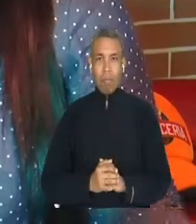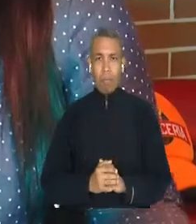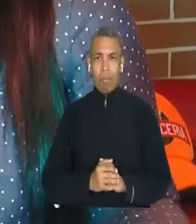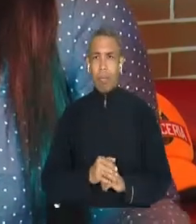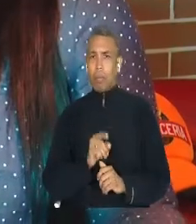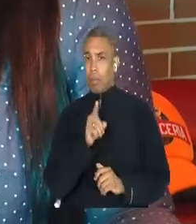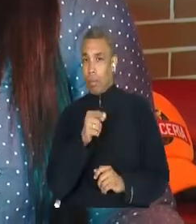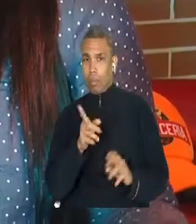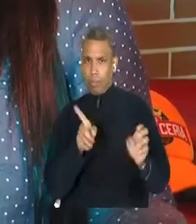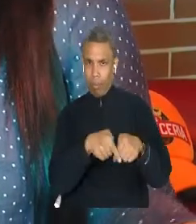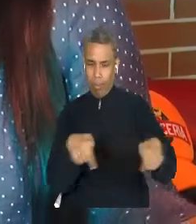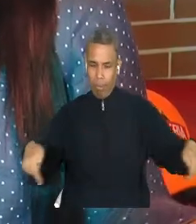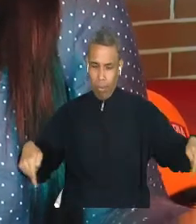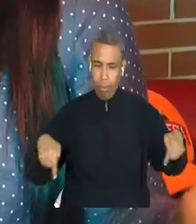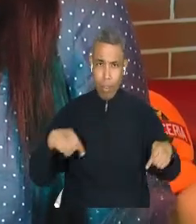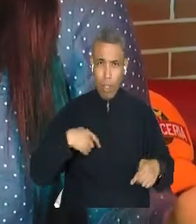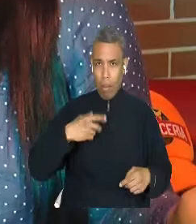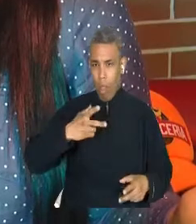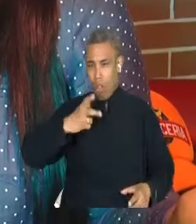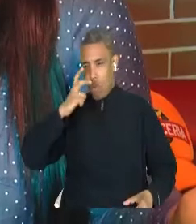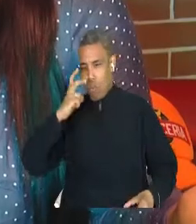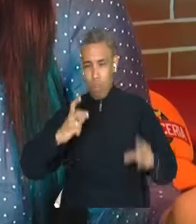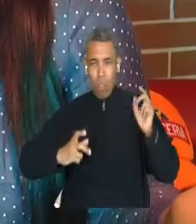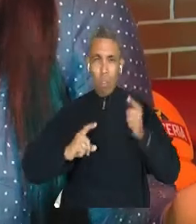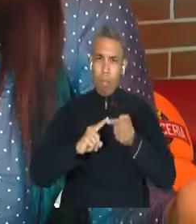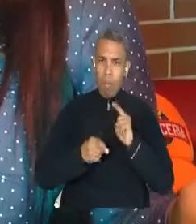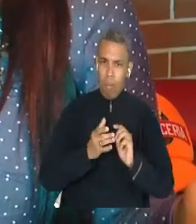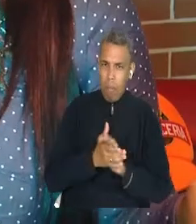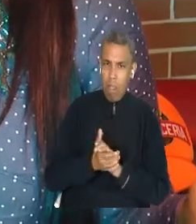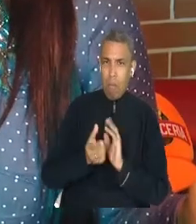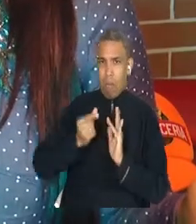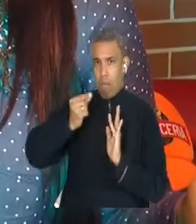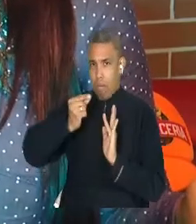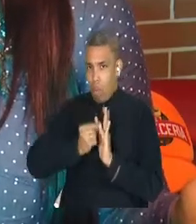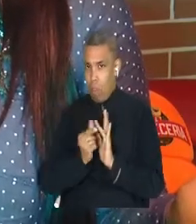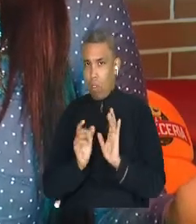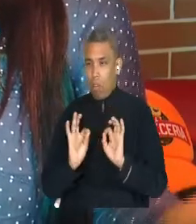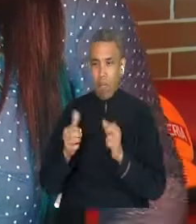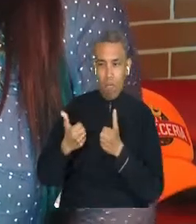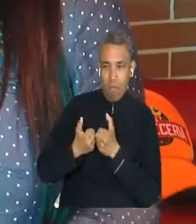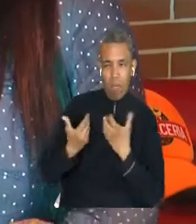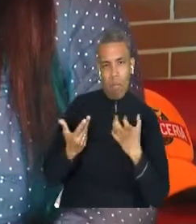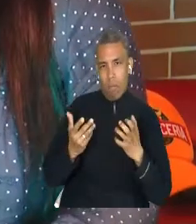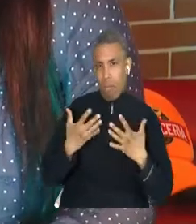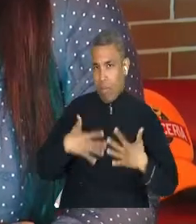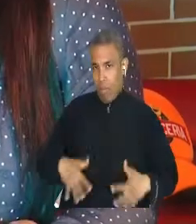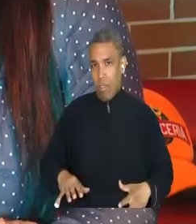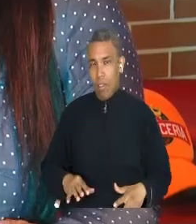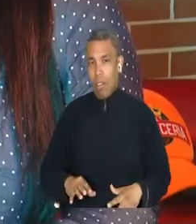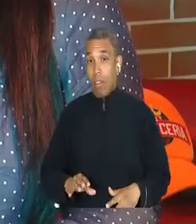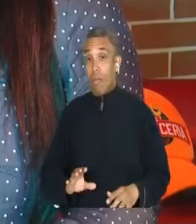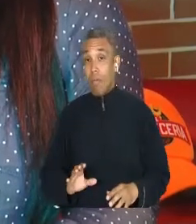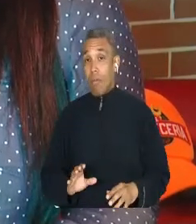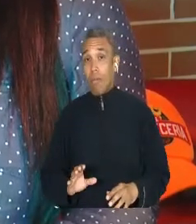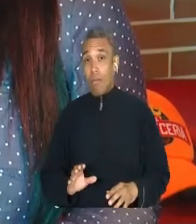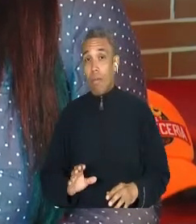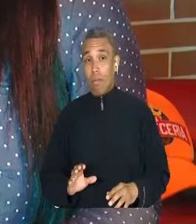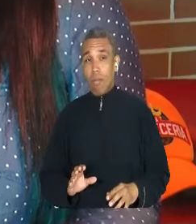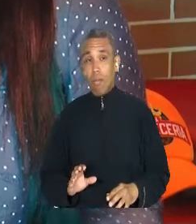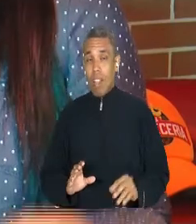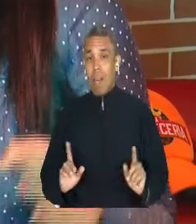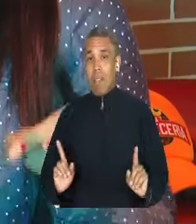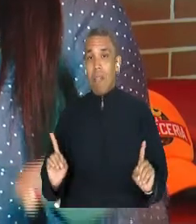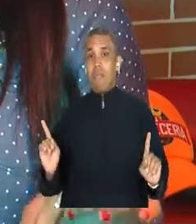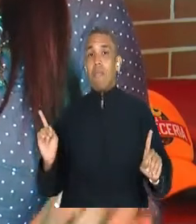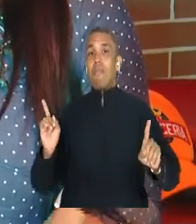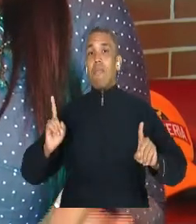y departir unas copas con sus amigos, con su esposa o con la persona con la que usted quiera venir a compartir, sino también es un espacio para que usted pueda